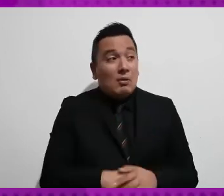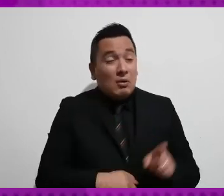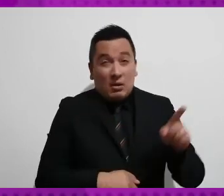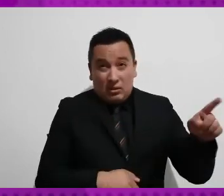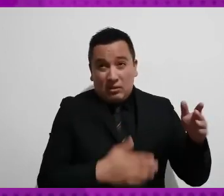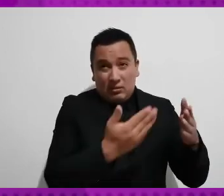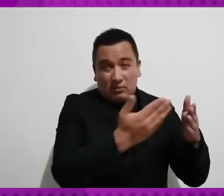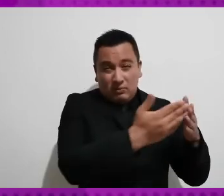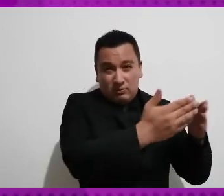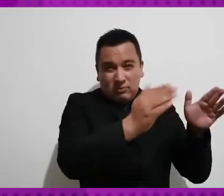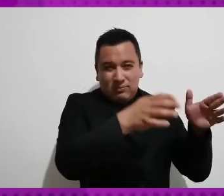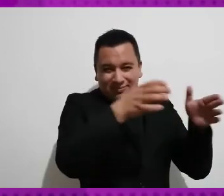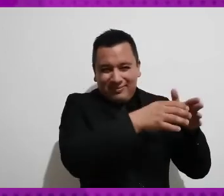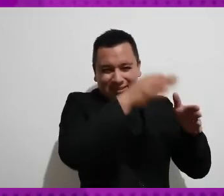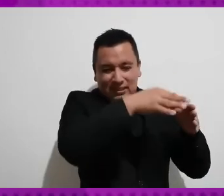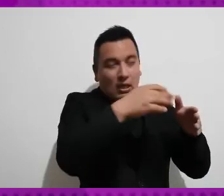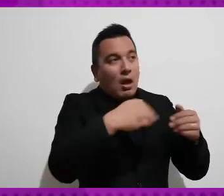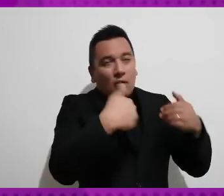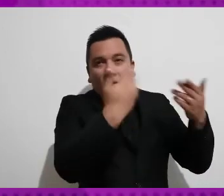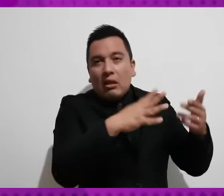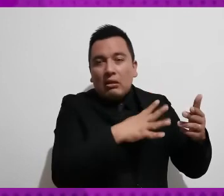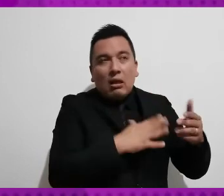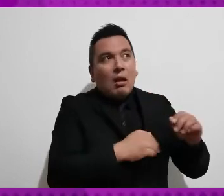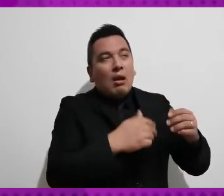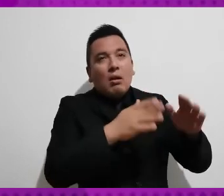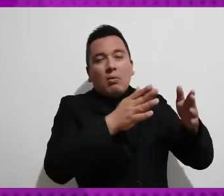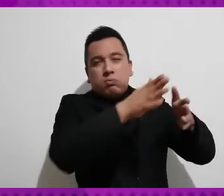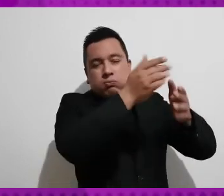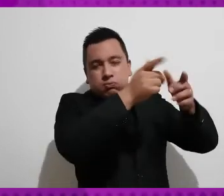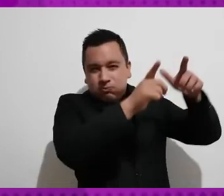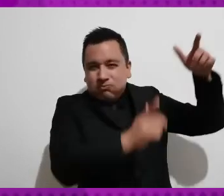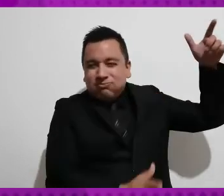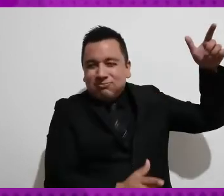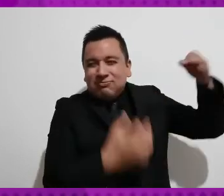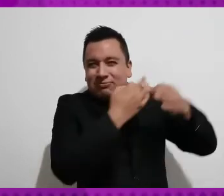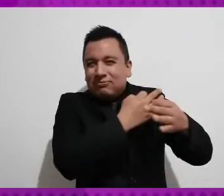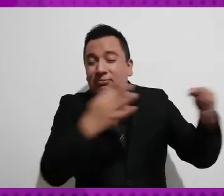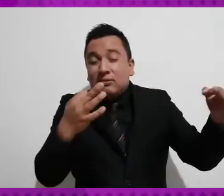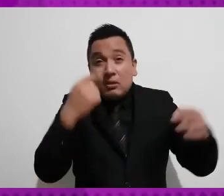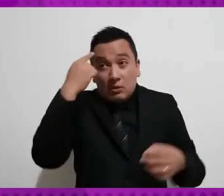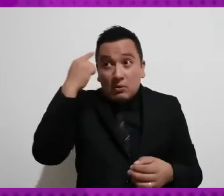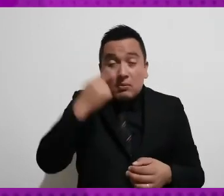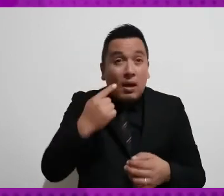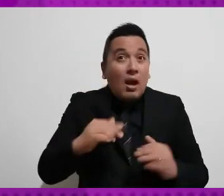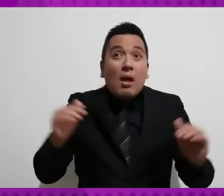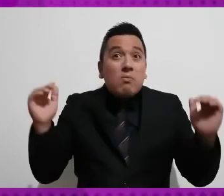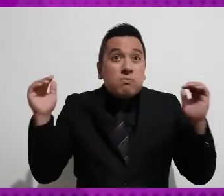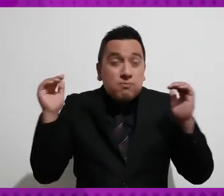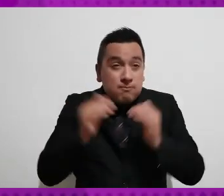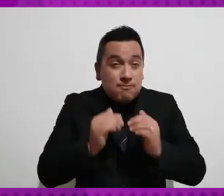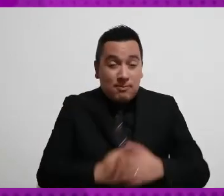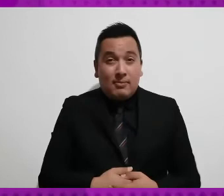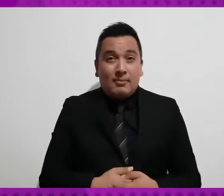carteles informativos, de manera que estamos atendiendo de manera integral no solamente a la o